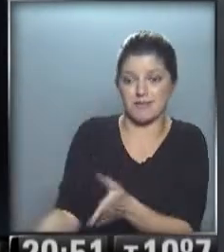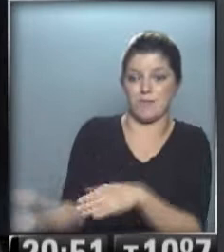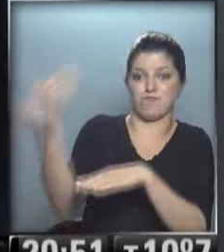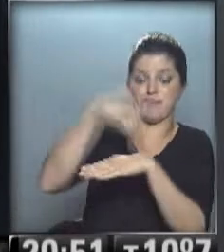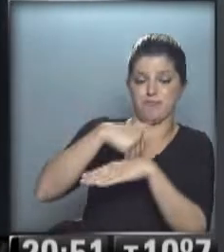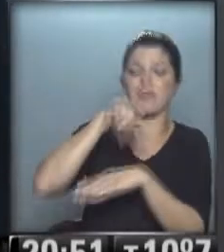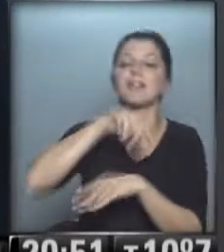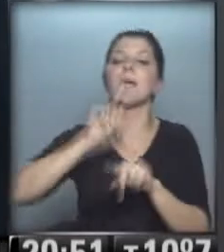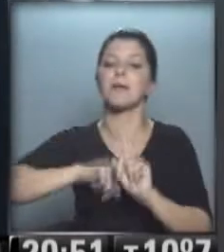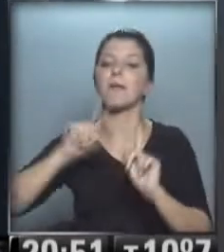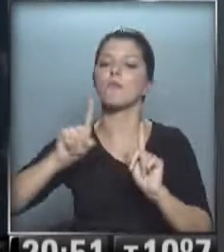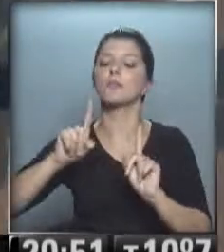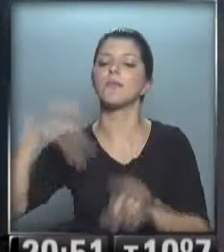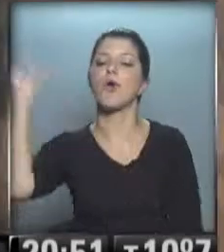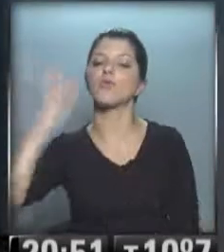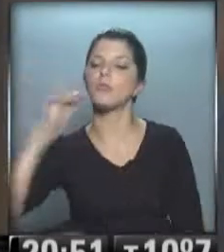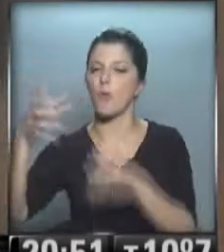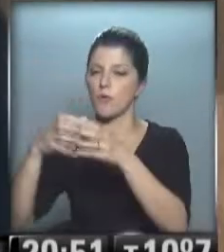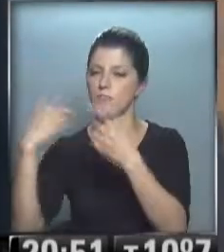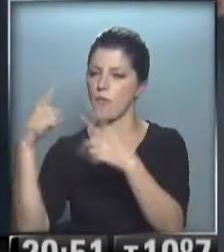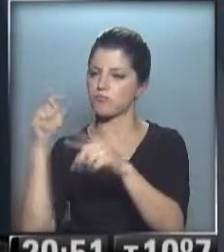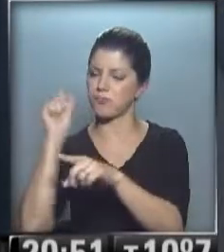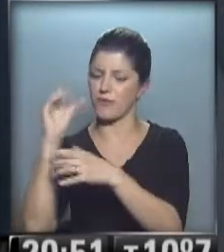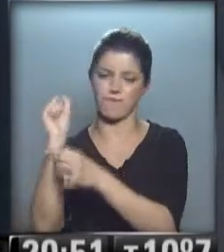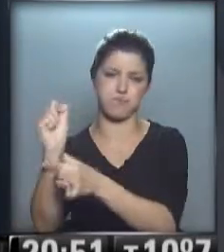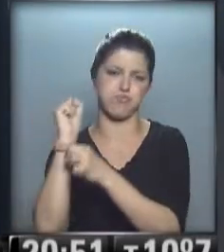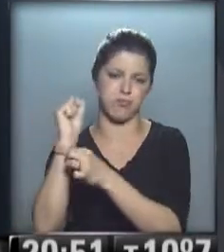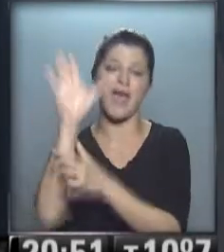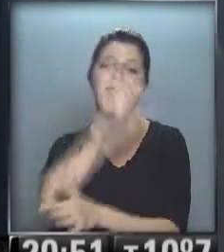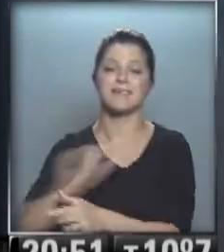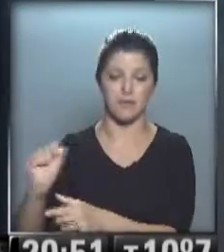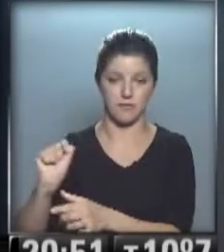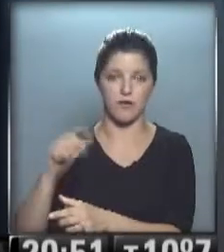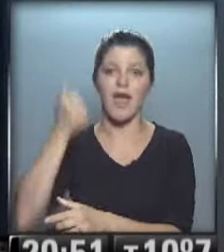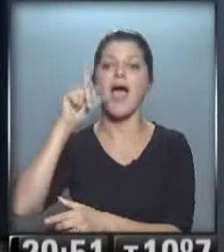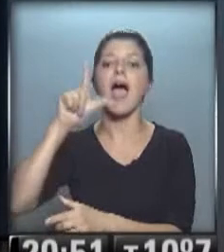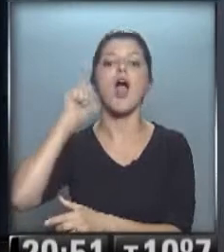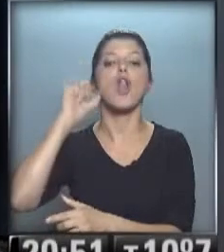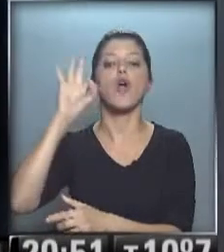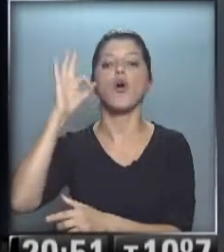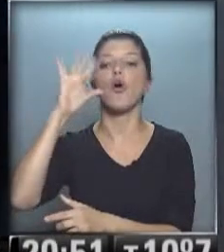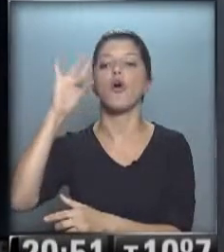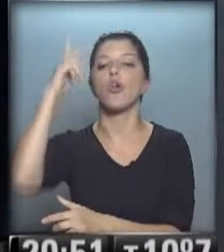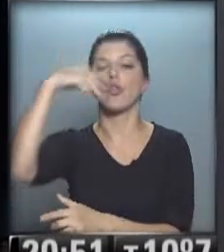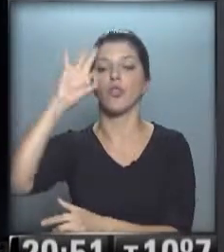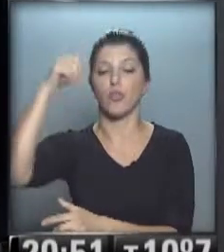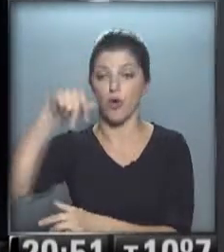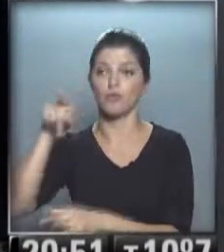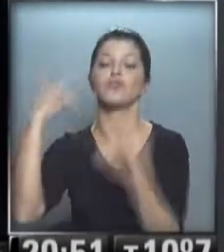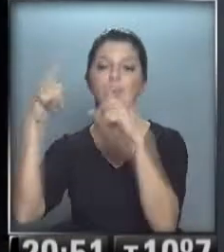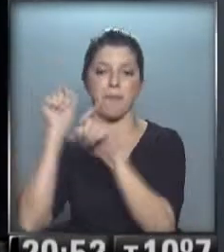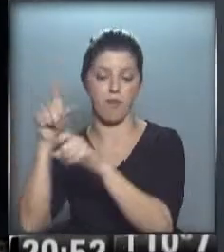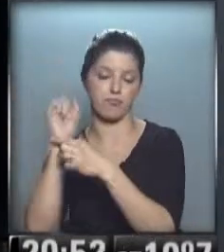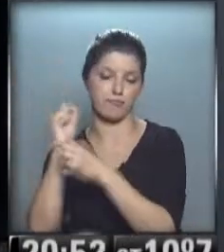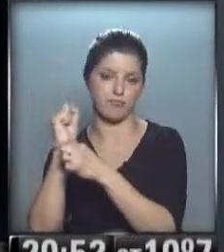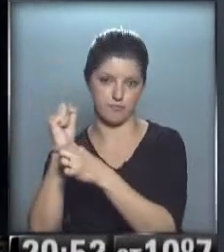estamos escuchando a una banda muy famosa de El Salvador, un grupo que se llama Algodón. El tema, uno de los más populares,